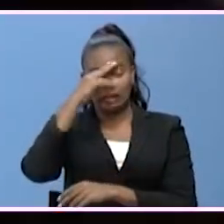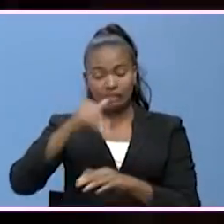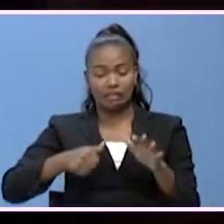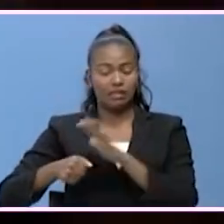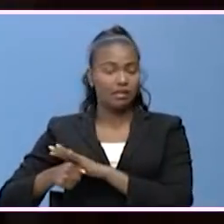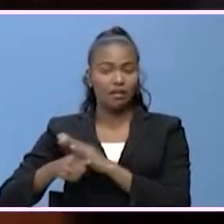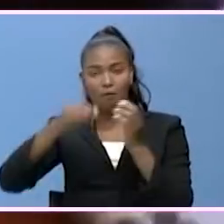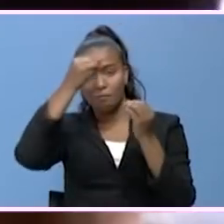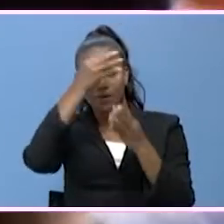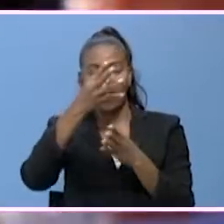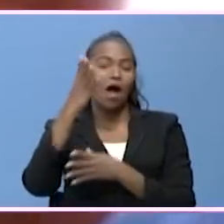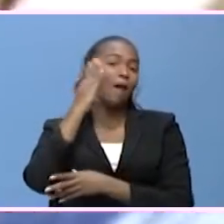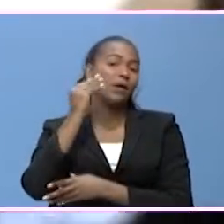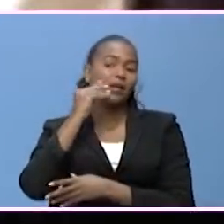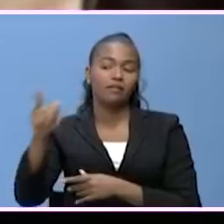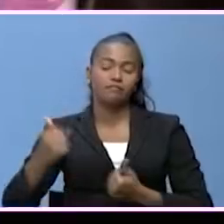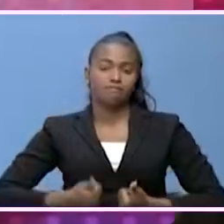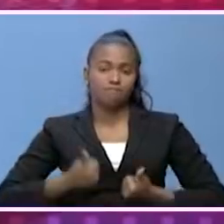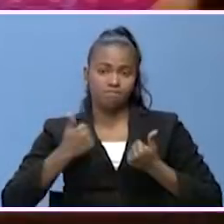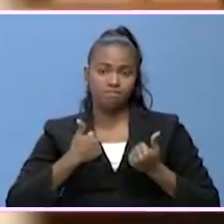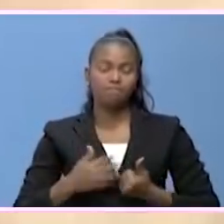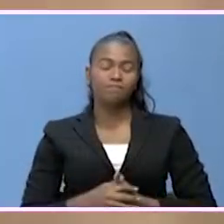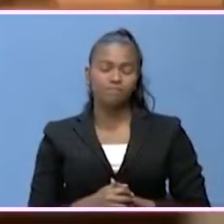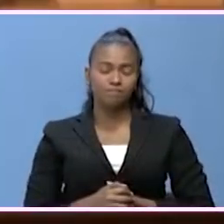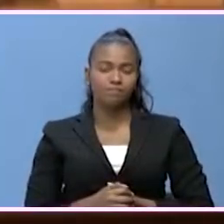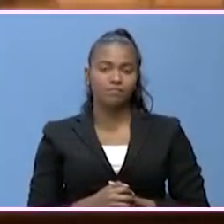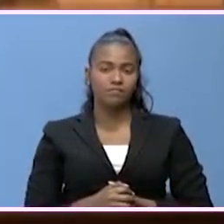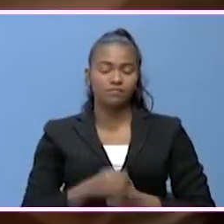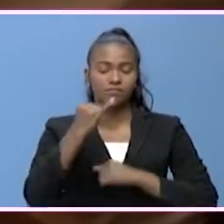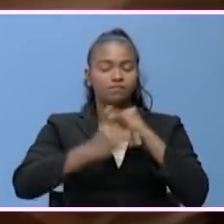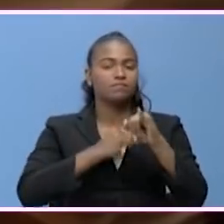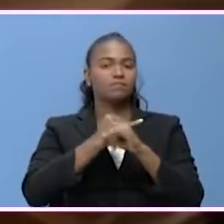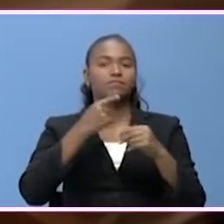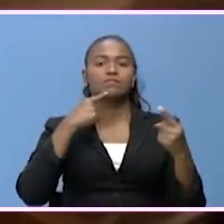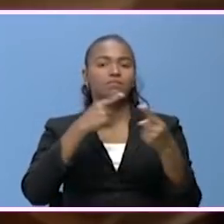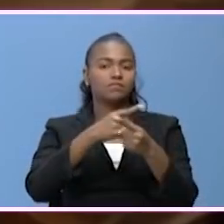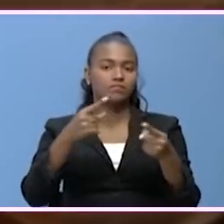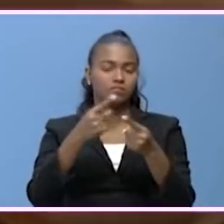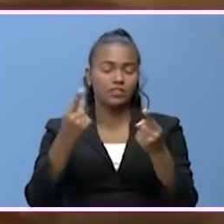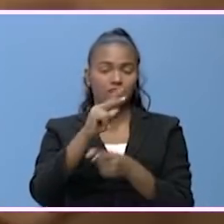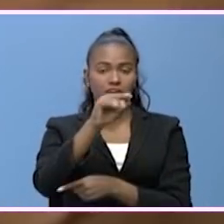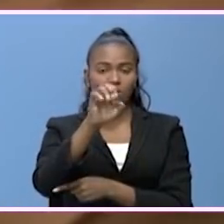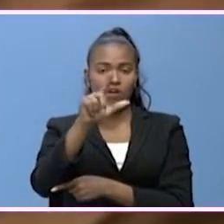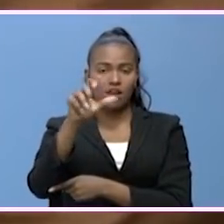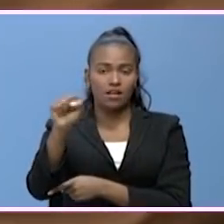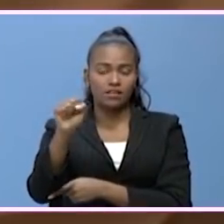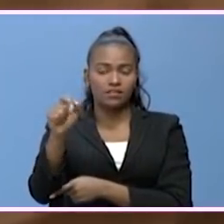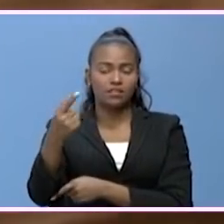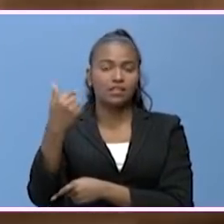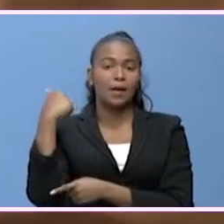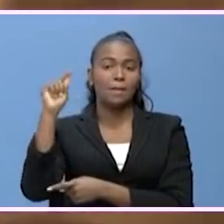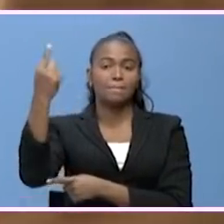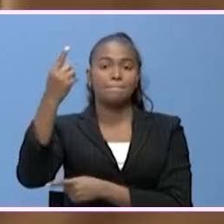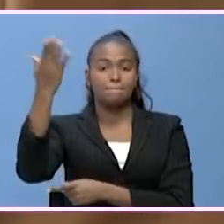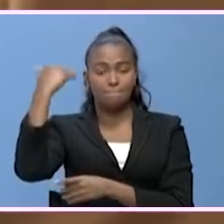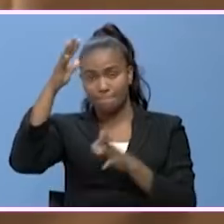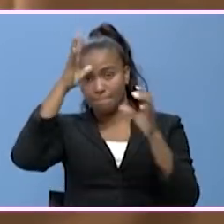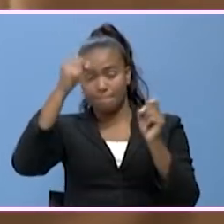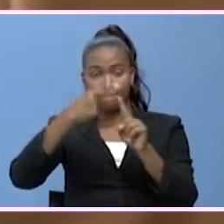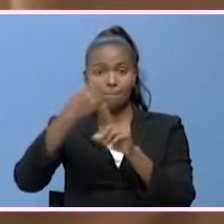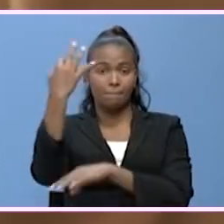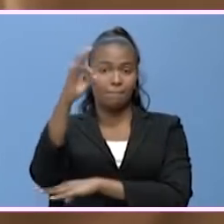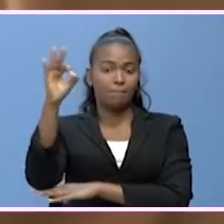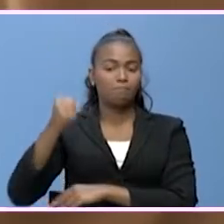relatan la odisea que vivieron. En las internacionales, Nicolás Sarkozy, primer expresidente